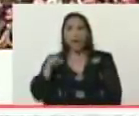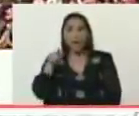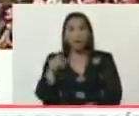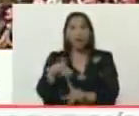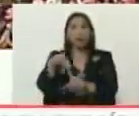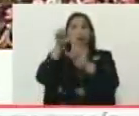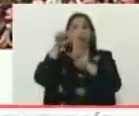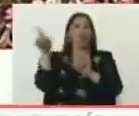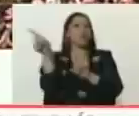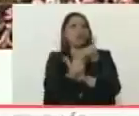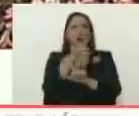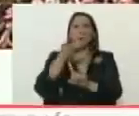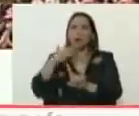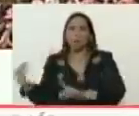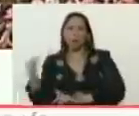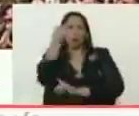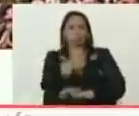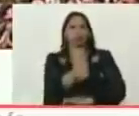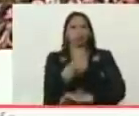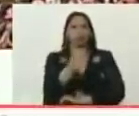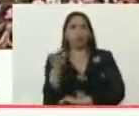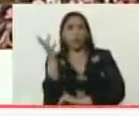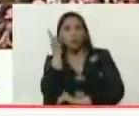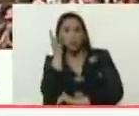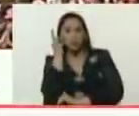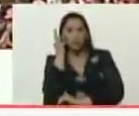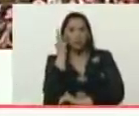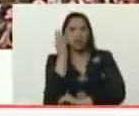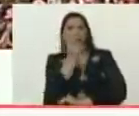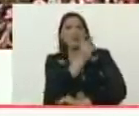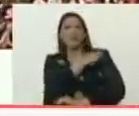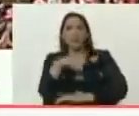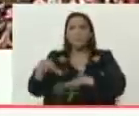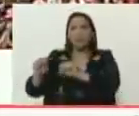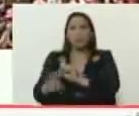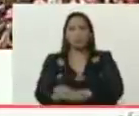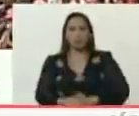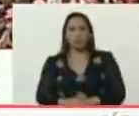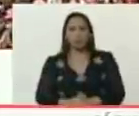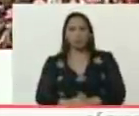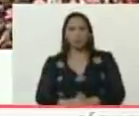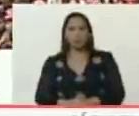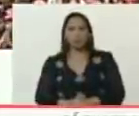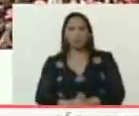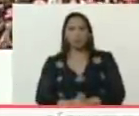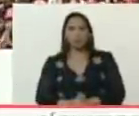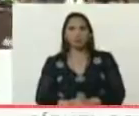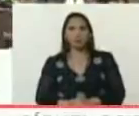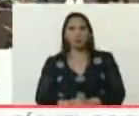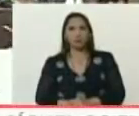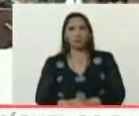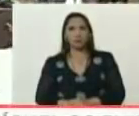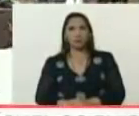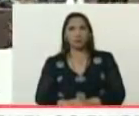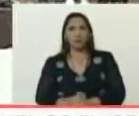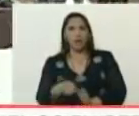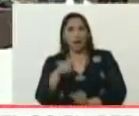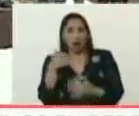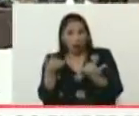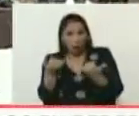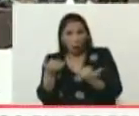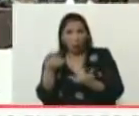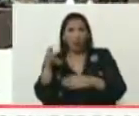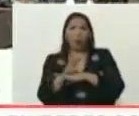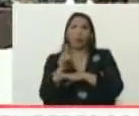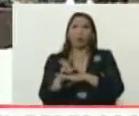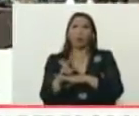eligieron, no al que está poniendo, a la que está poniendo el jefe del imperio. Se pone de moda